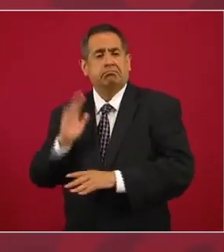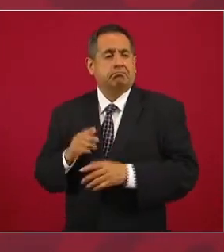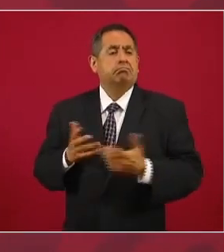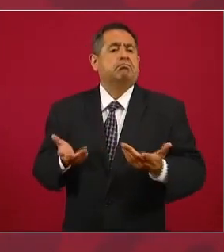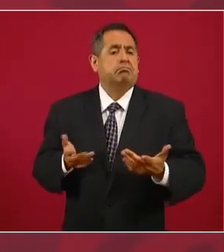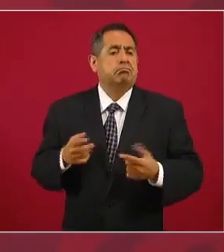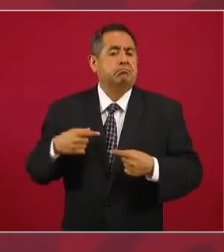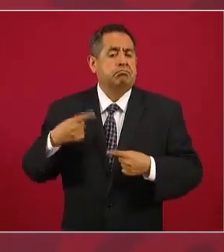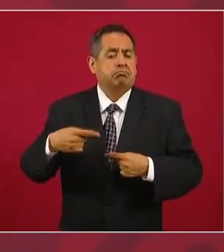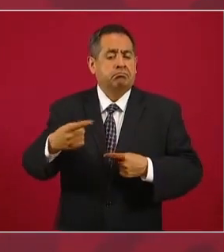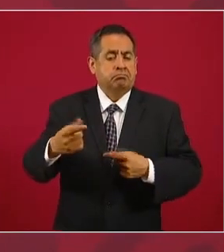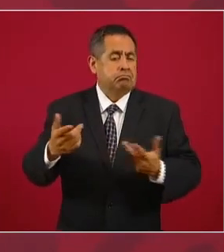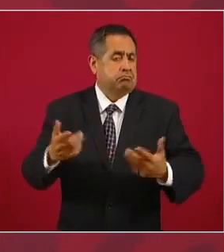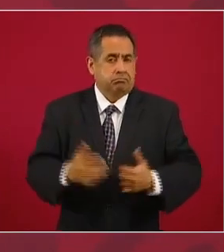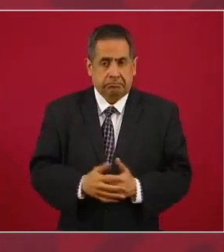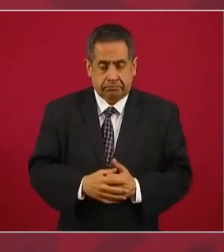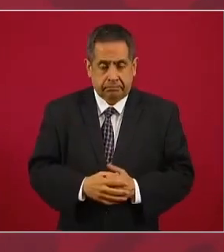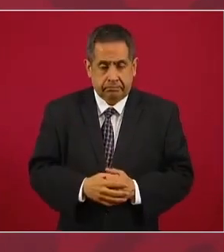No,